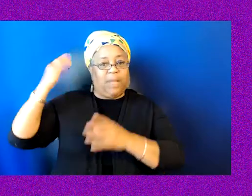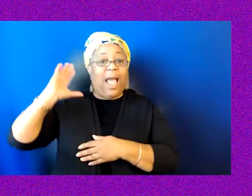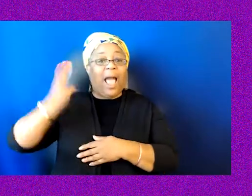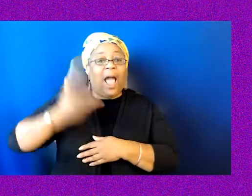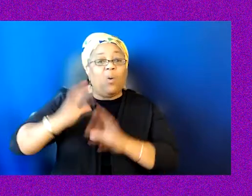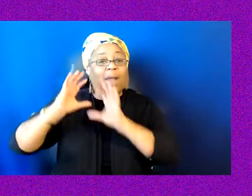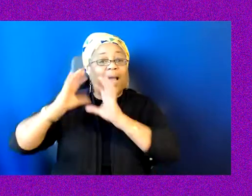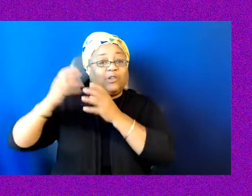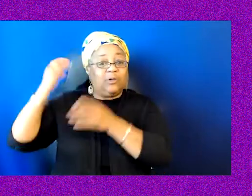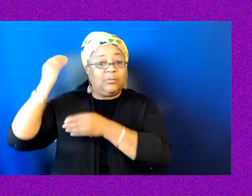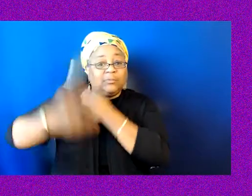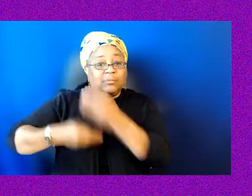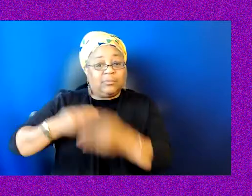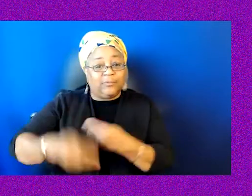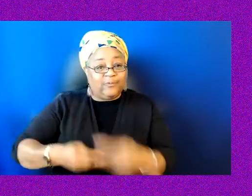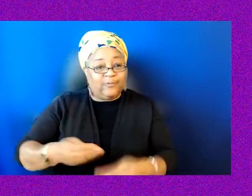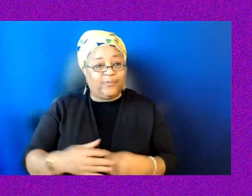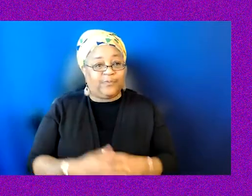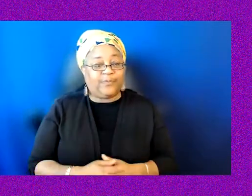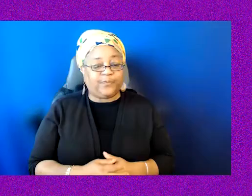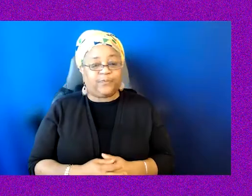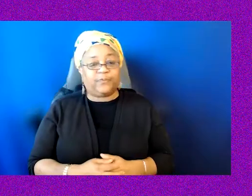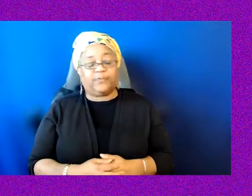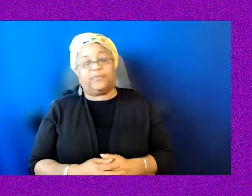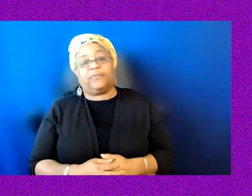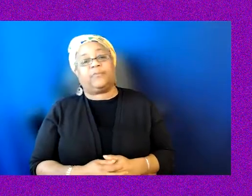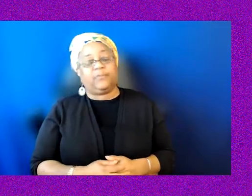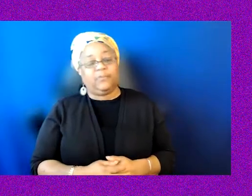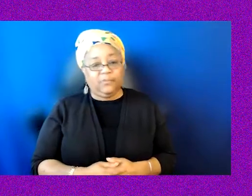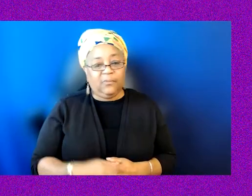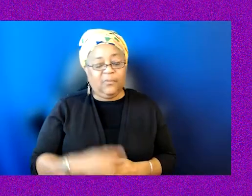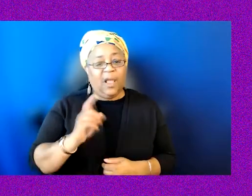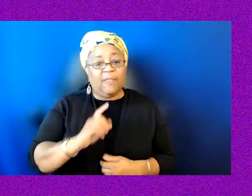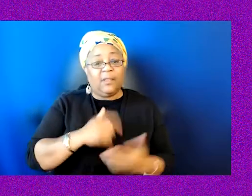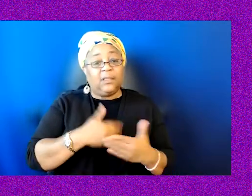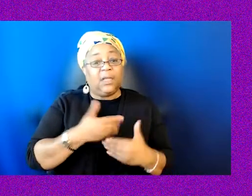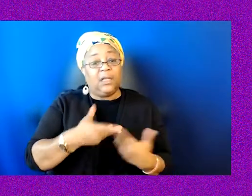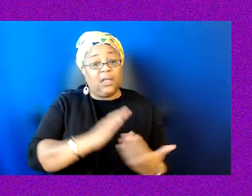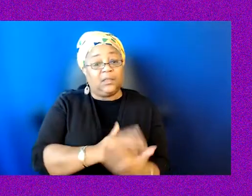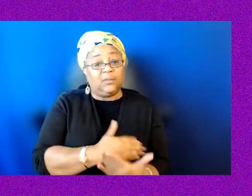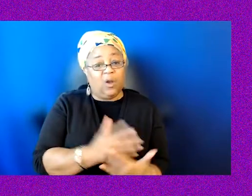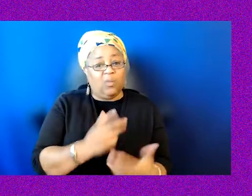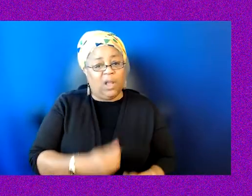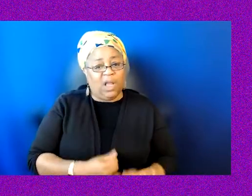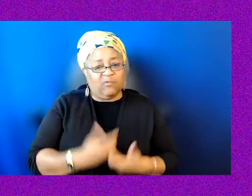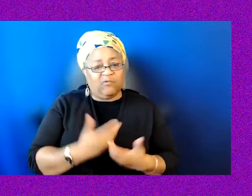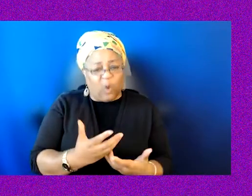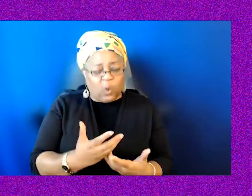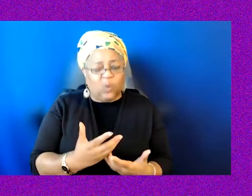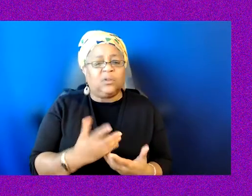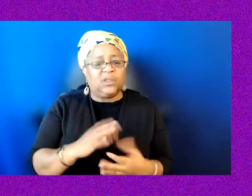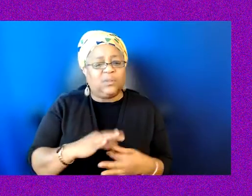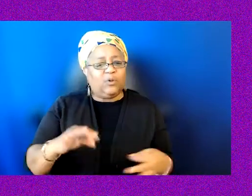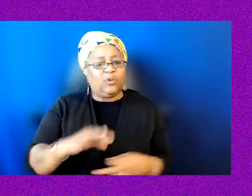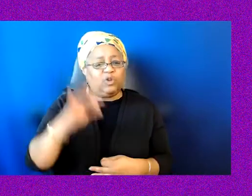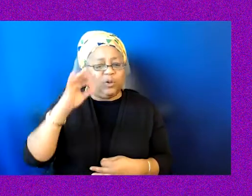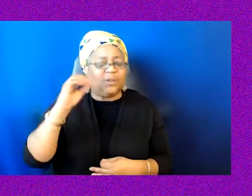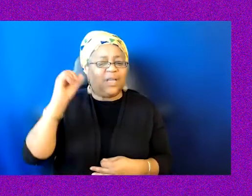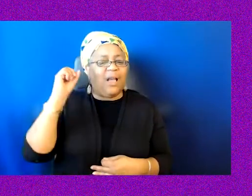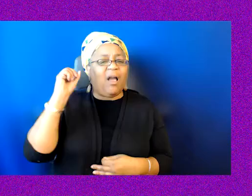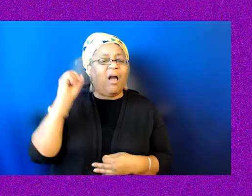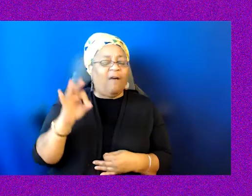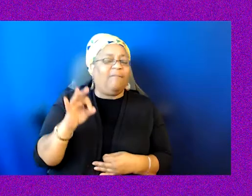escrituras que hemos recibido desde nuestros antepasados. Tenemos aquí